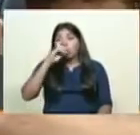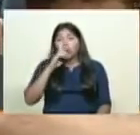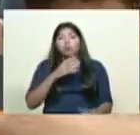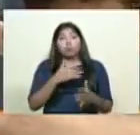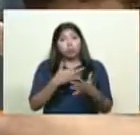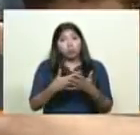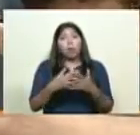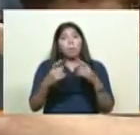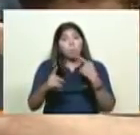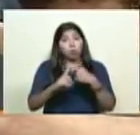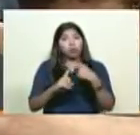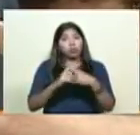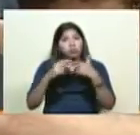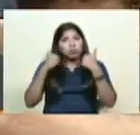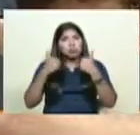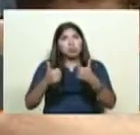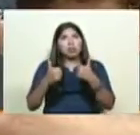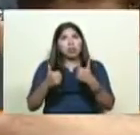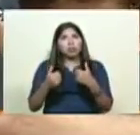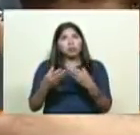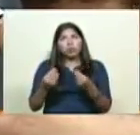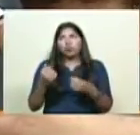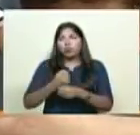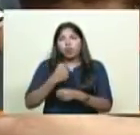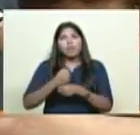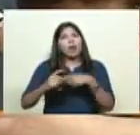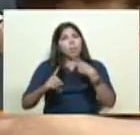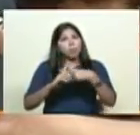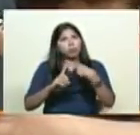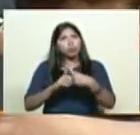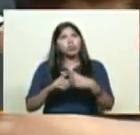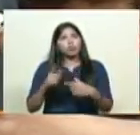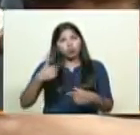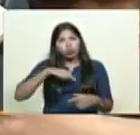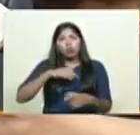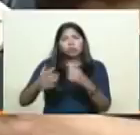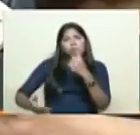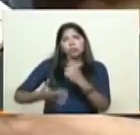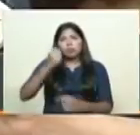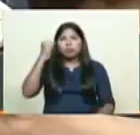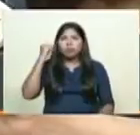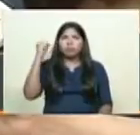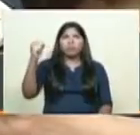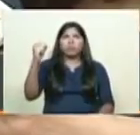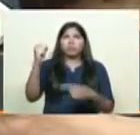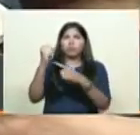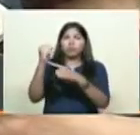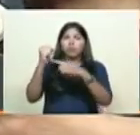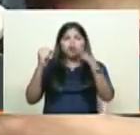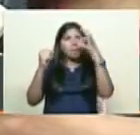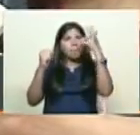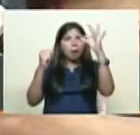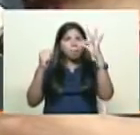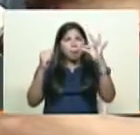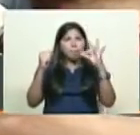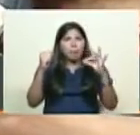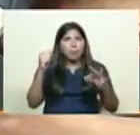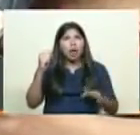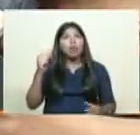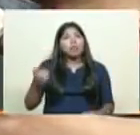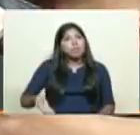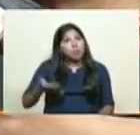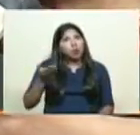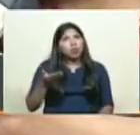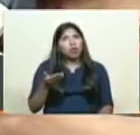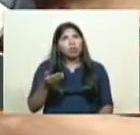que se ha recorrido en materia cinematográfica. Hemos logrado cosas puntuales e importantes, como ha sido la